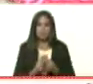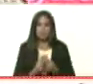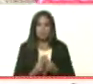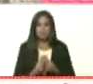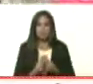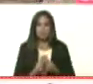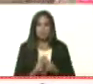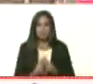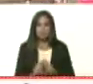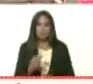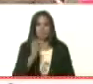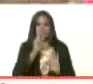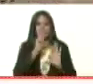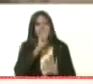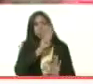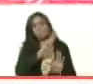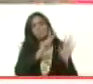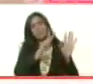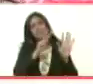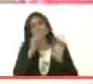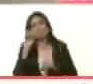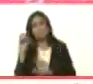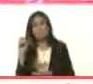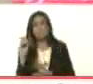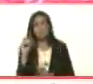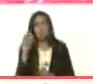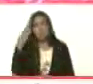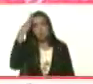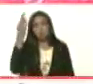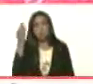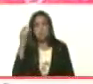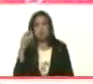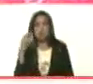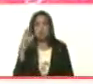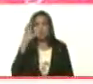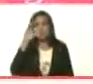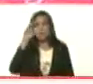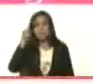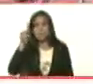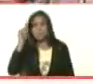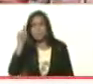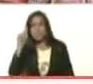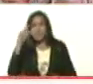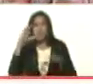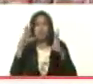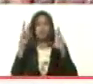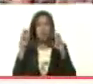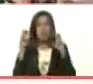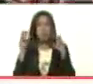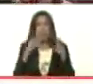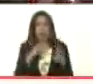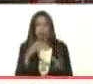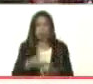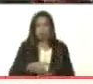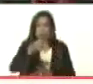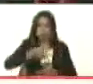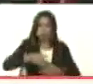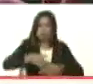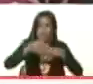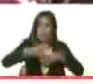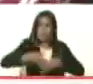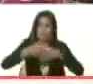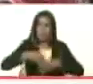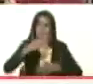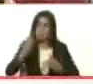los 700 y pico CPT nuevos. Quiero verles la cara, saludarlos, darle la mano a los nuevos. Ustedes